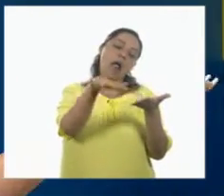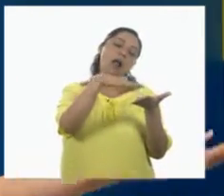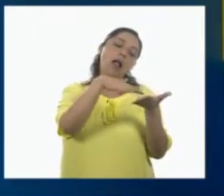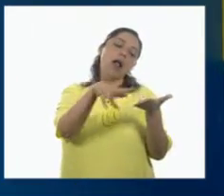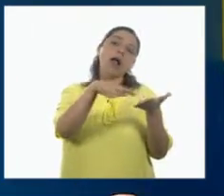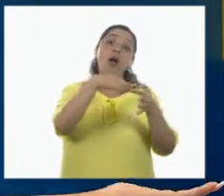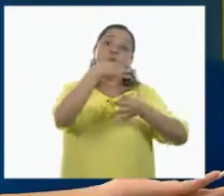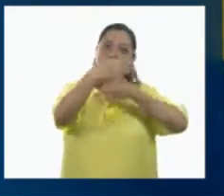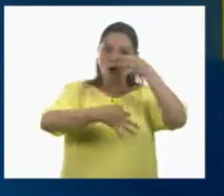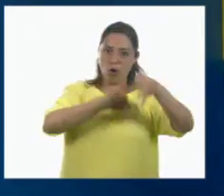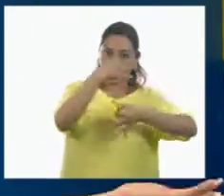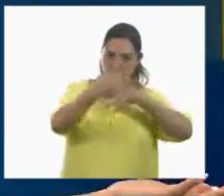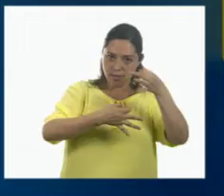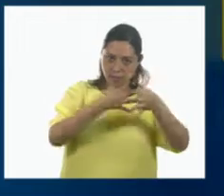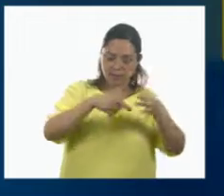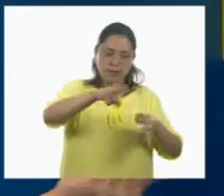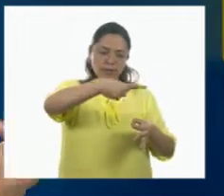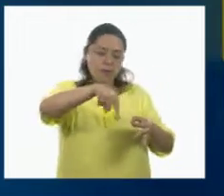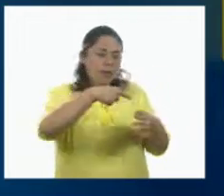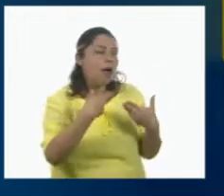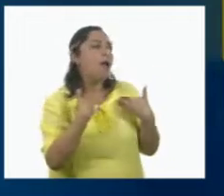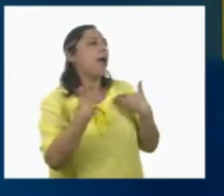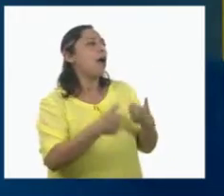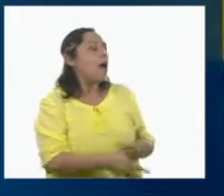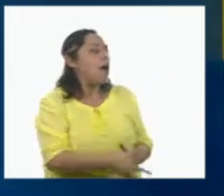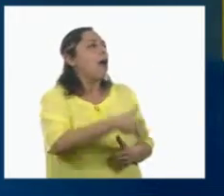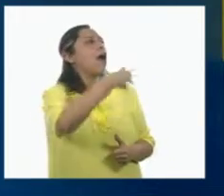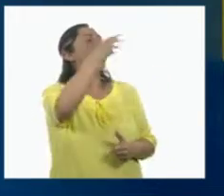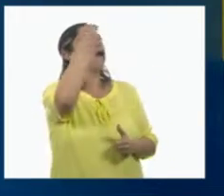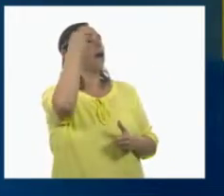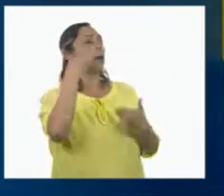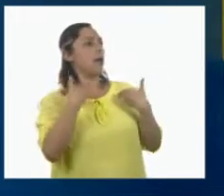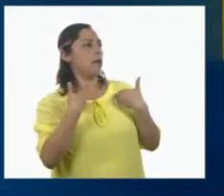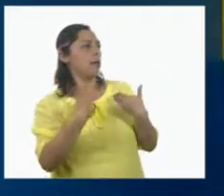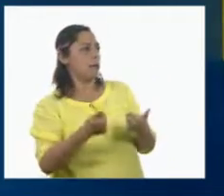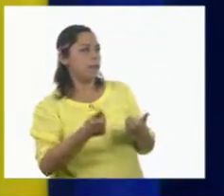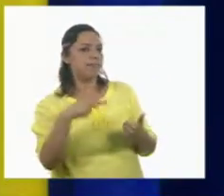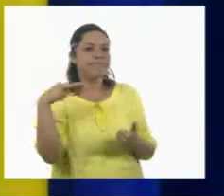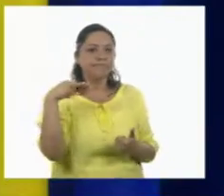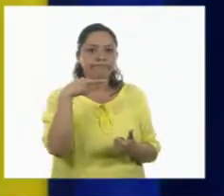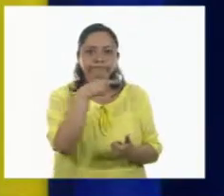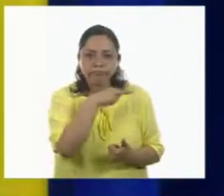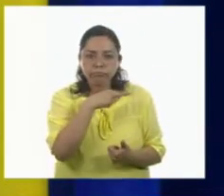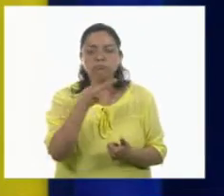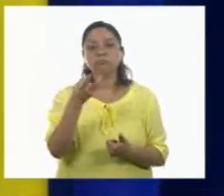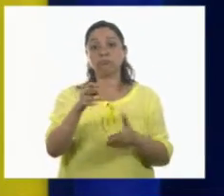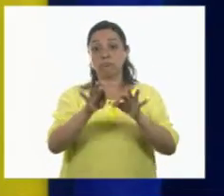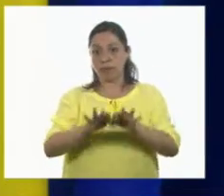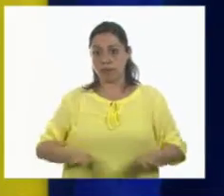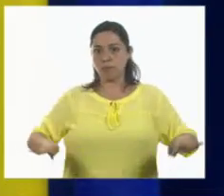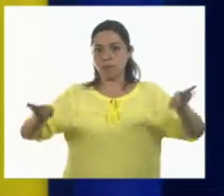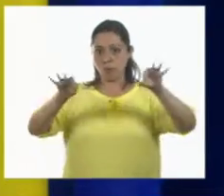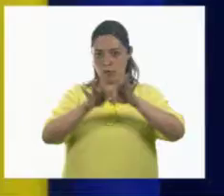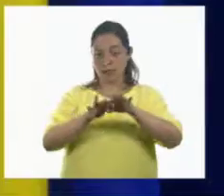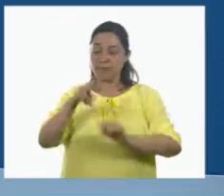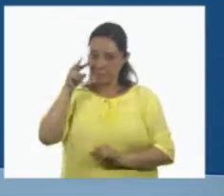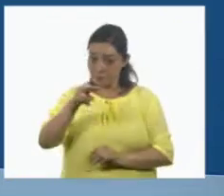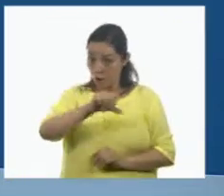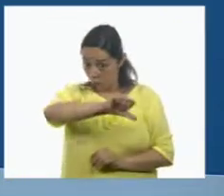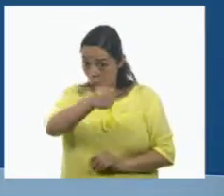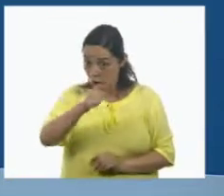esto permitía tener la información con mayor velocidad. ¡Wow! ¡Qué importante! ¿Quieren ir a ver otra